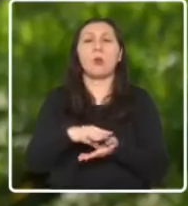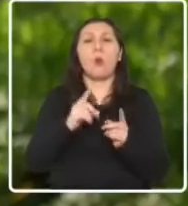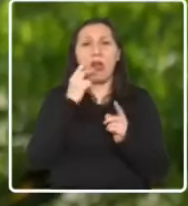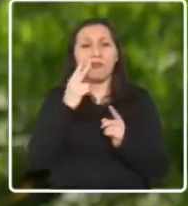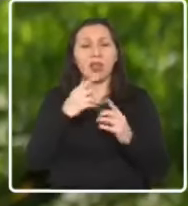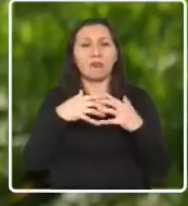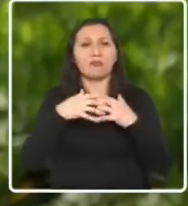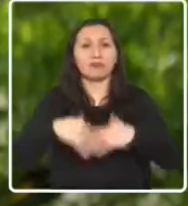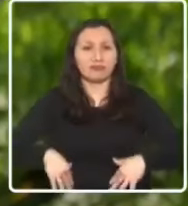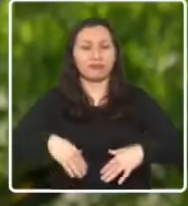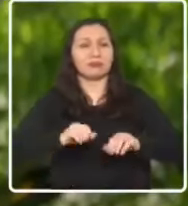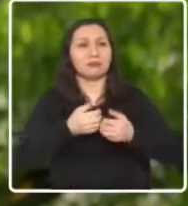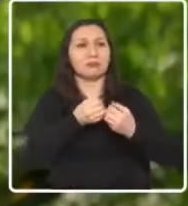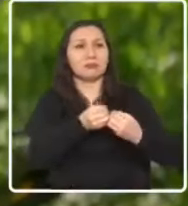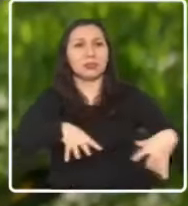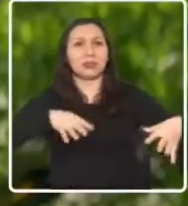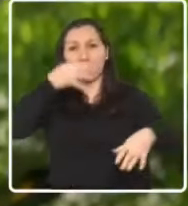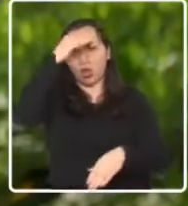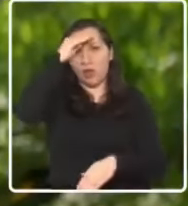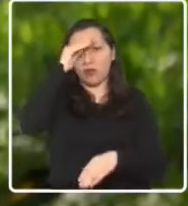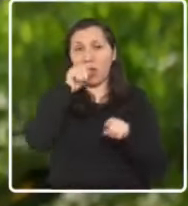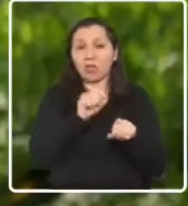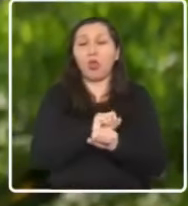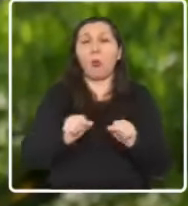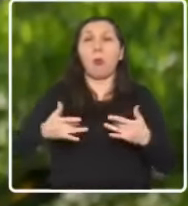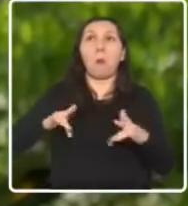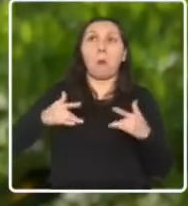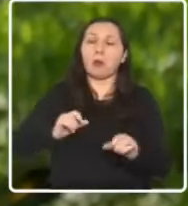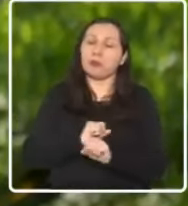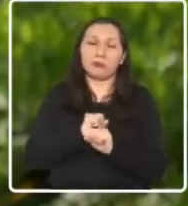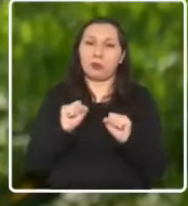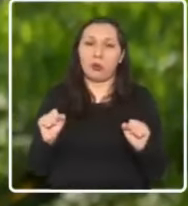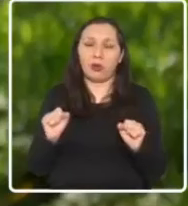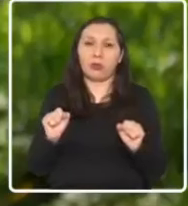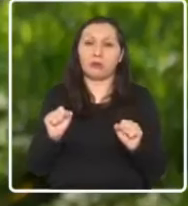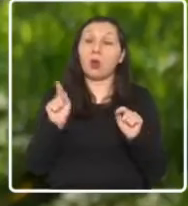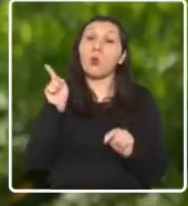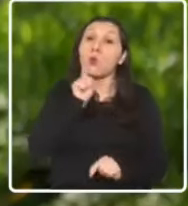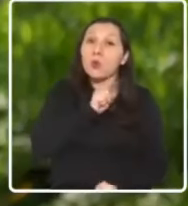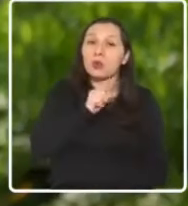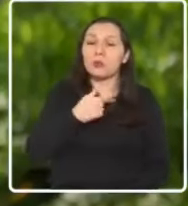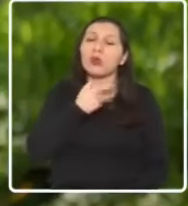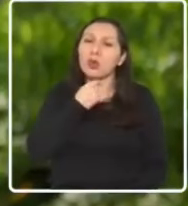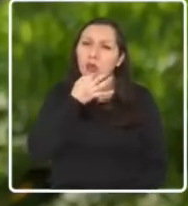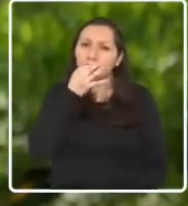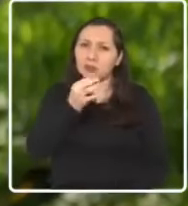esas confianzas, y frente a ello no podemos ser indiferentes. Sobre esto último quiero ser